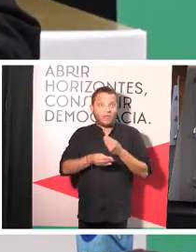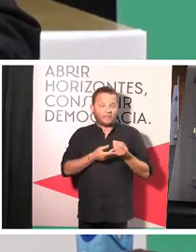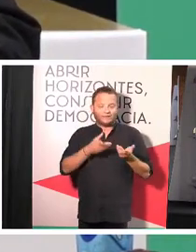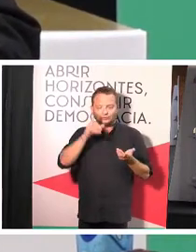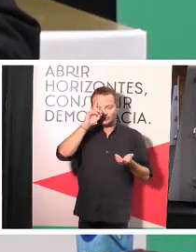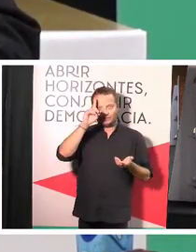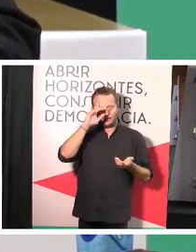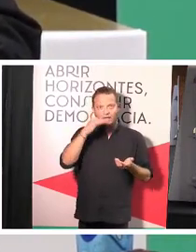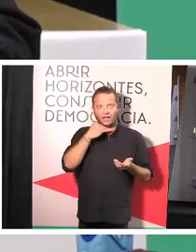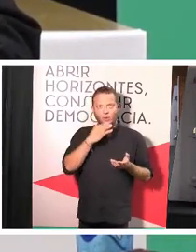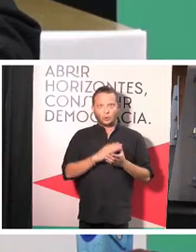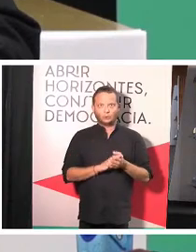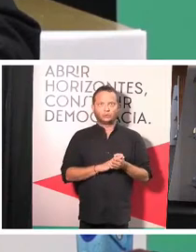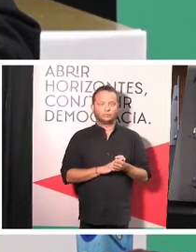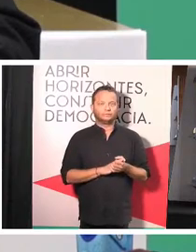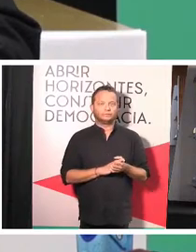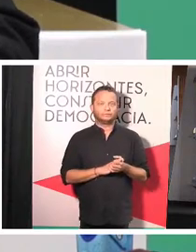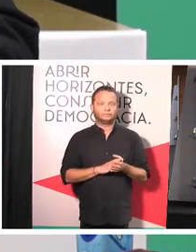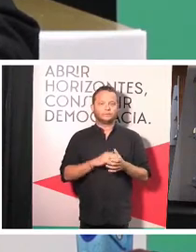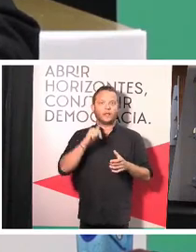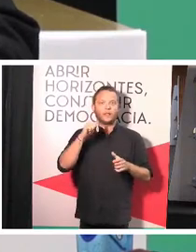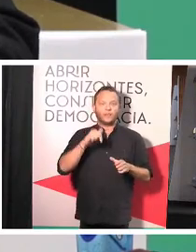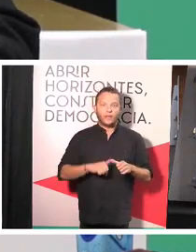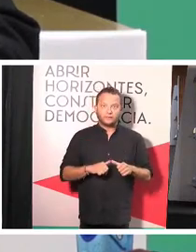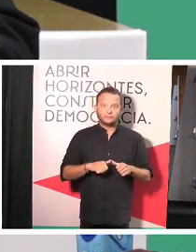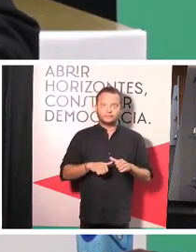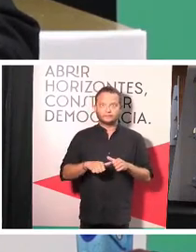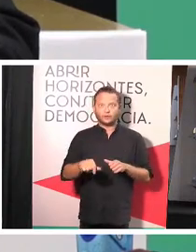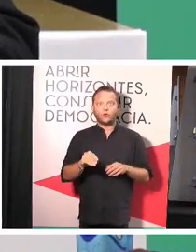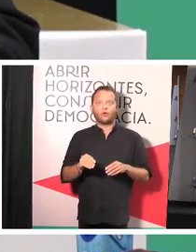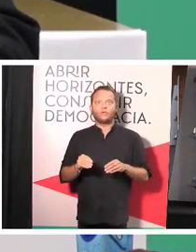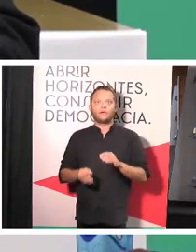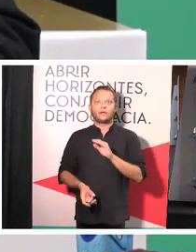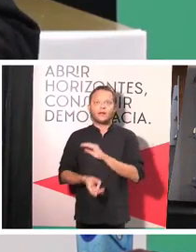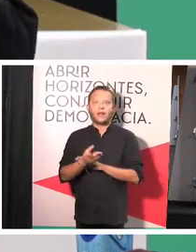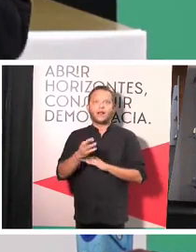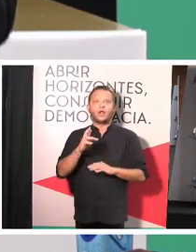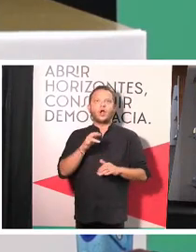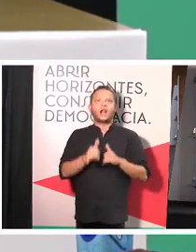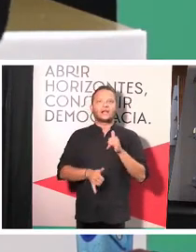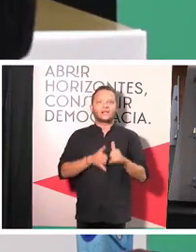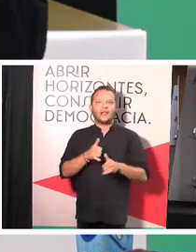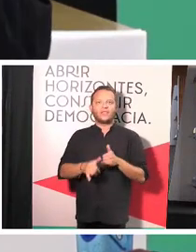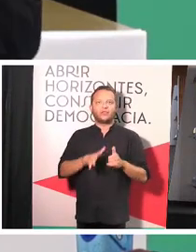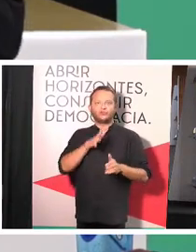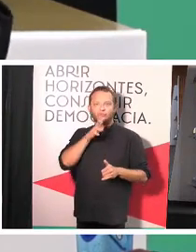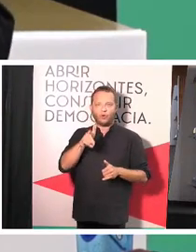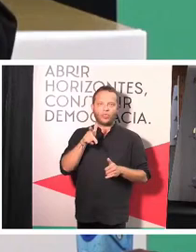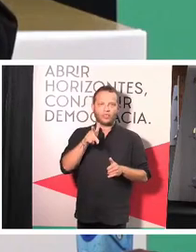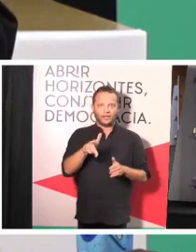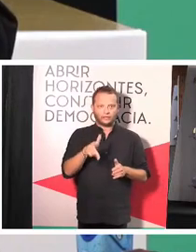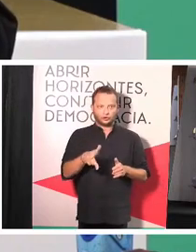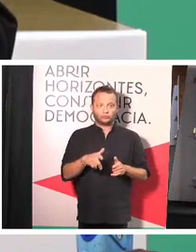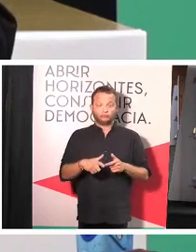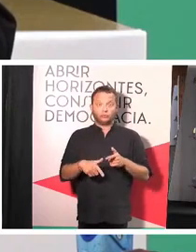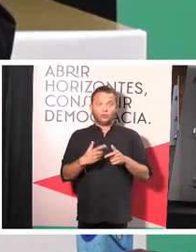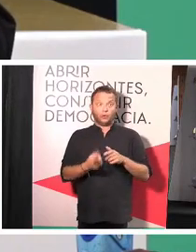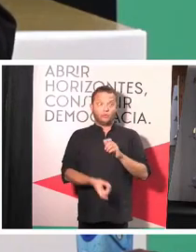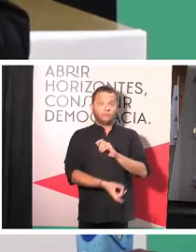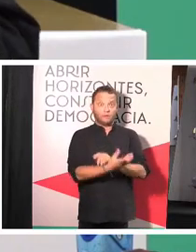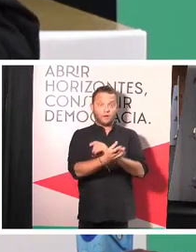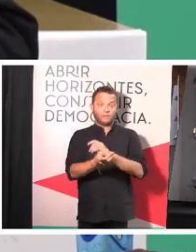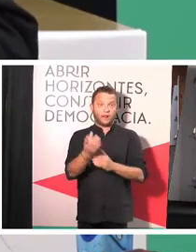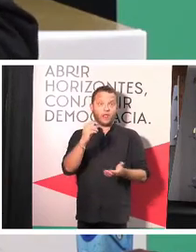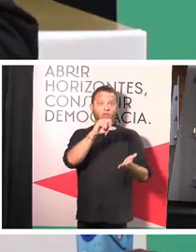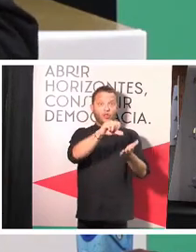afrontar. De ahí formamos lo que es la plataforma Riders por Derechos, que luego irá surgiendo en más